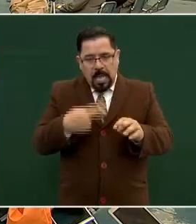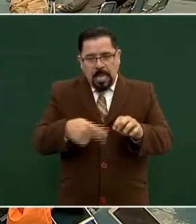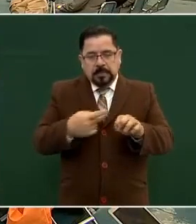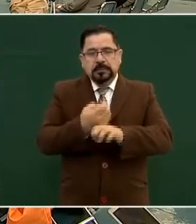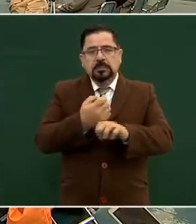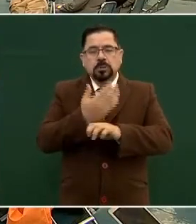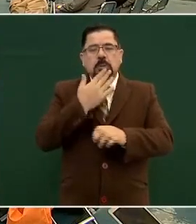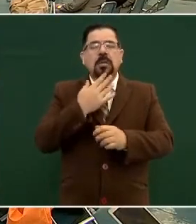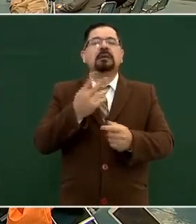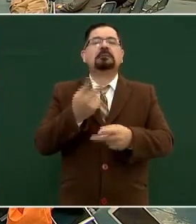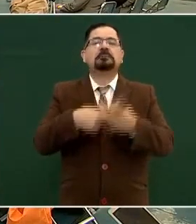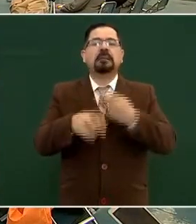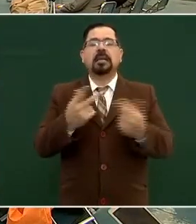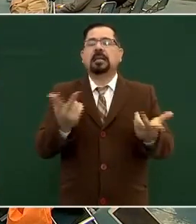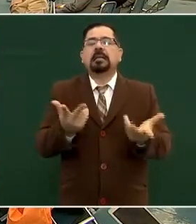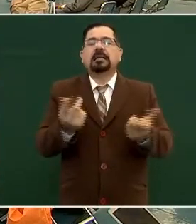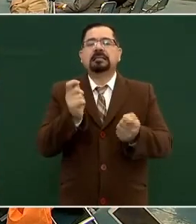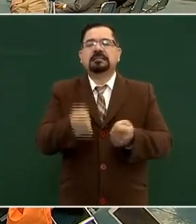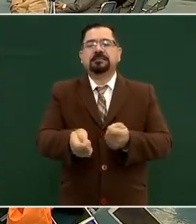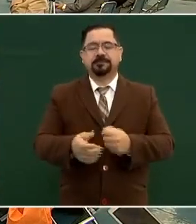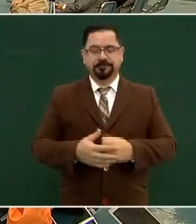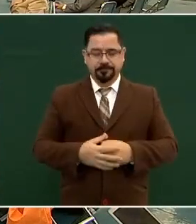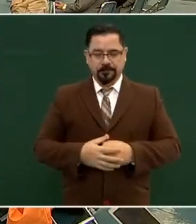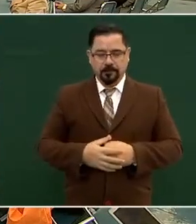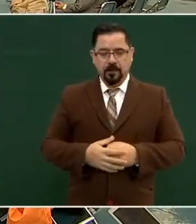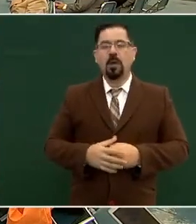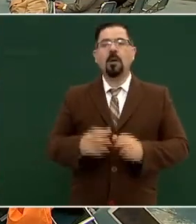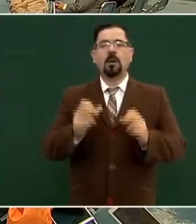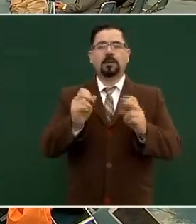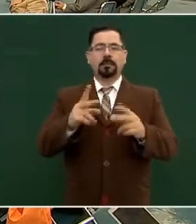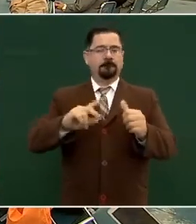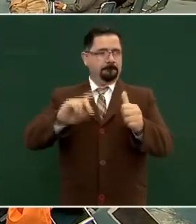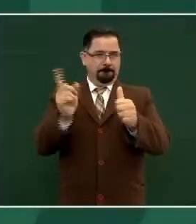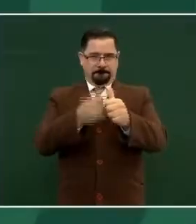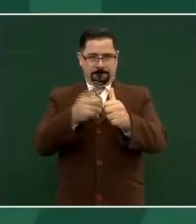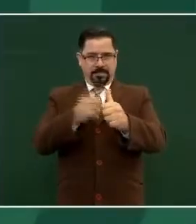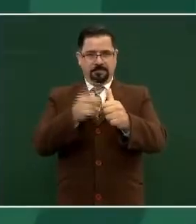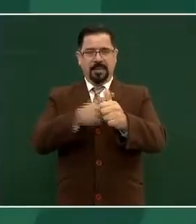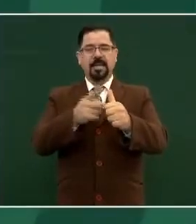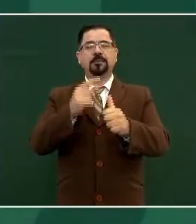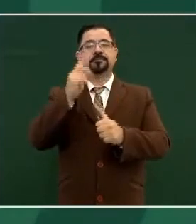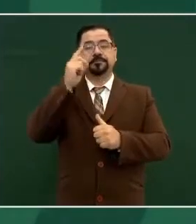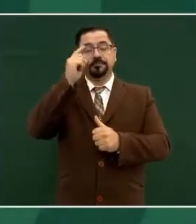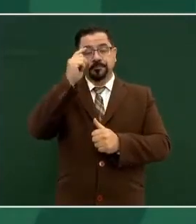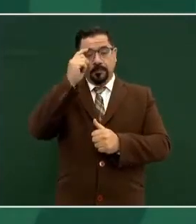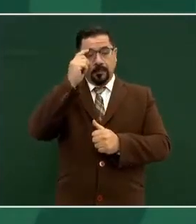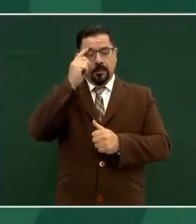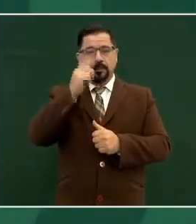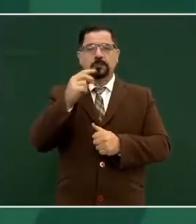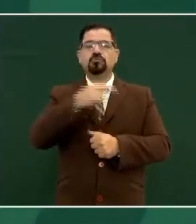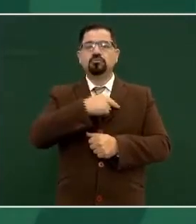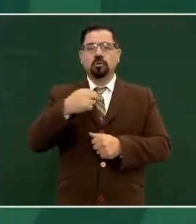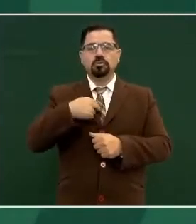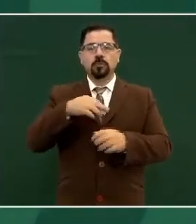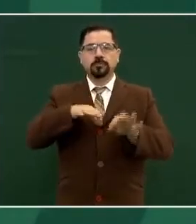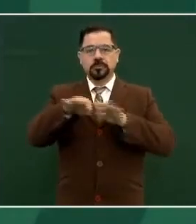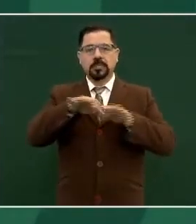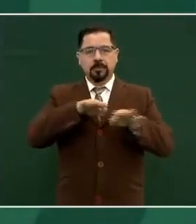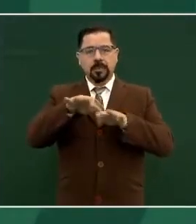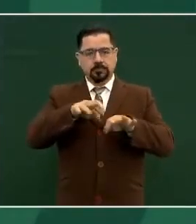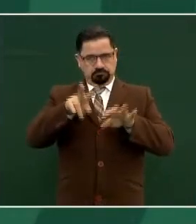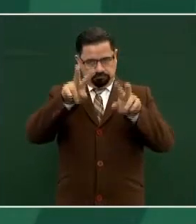materia de seguridad. Bueno, lo primero es que estamos trabajando de manera